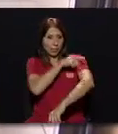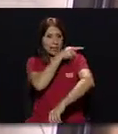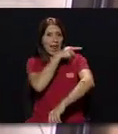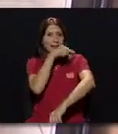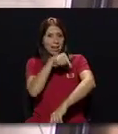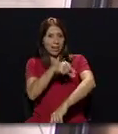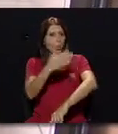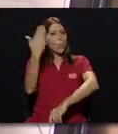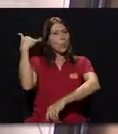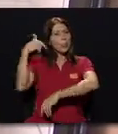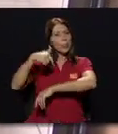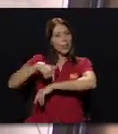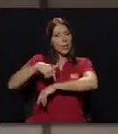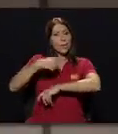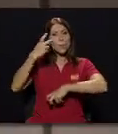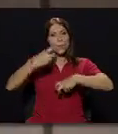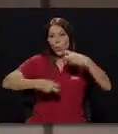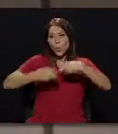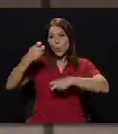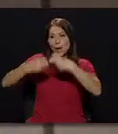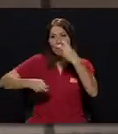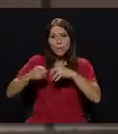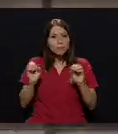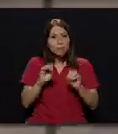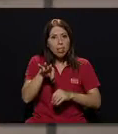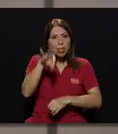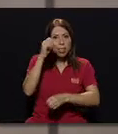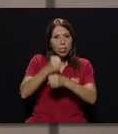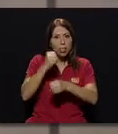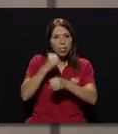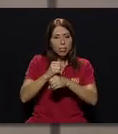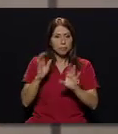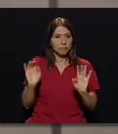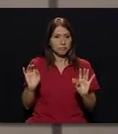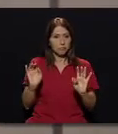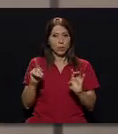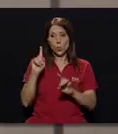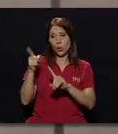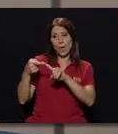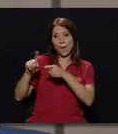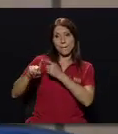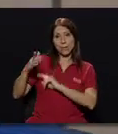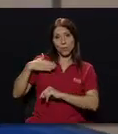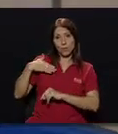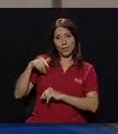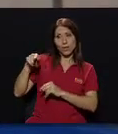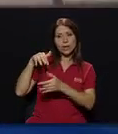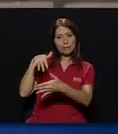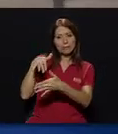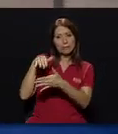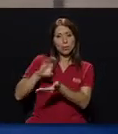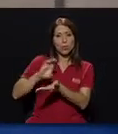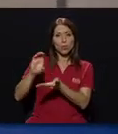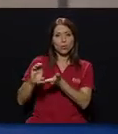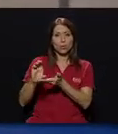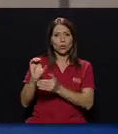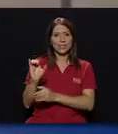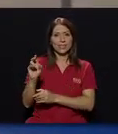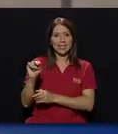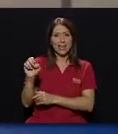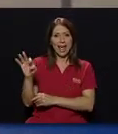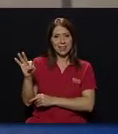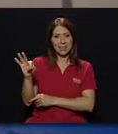hubo un tiempo en que hubo un problema de empleo. Resulta que un amigo estaba llevando un curso en el SINAT